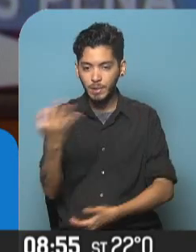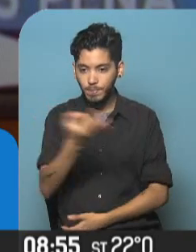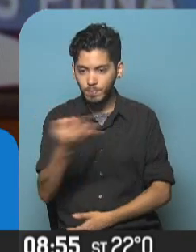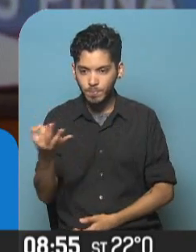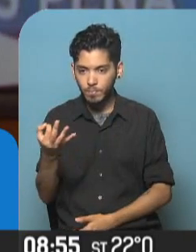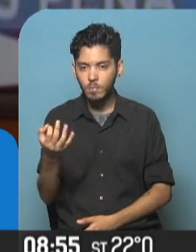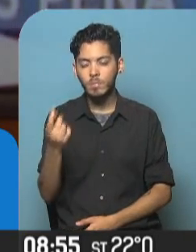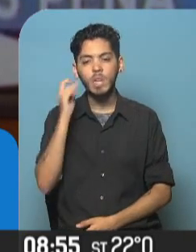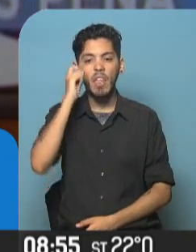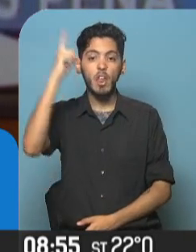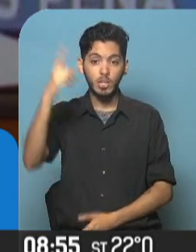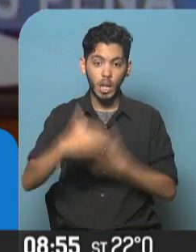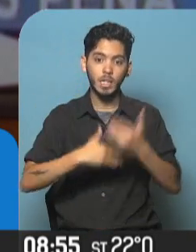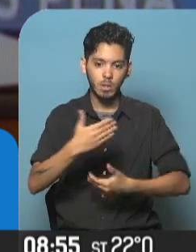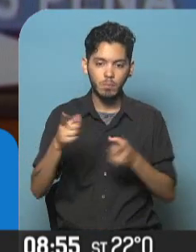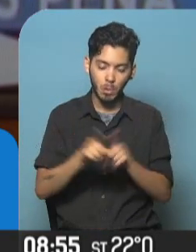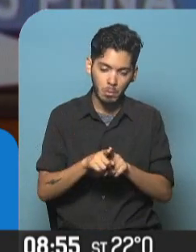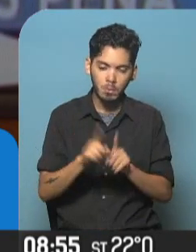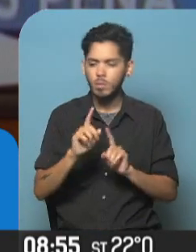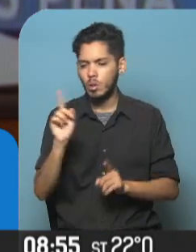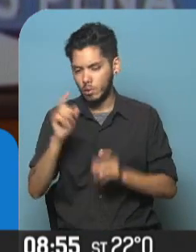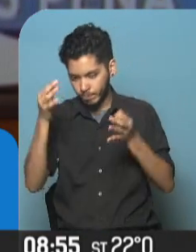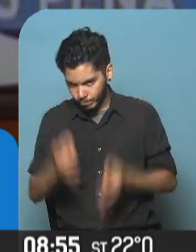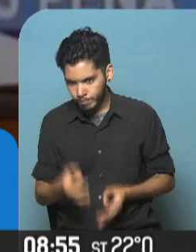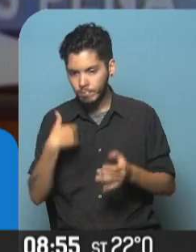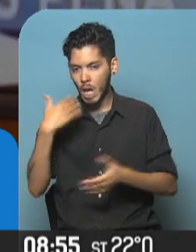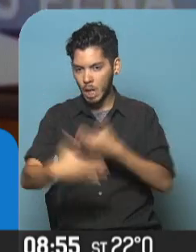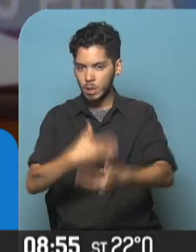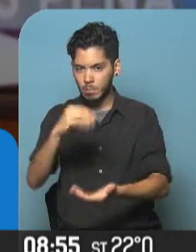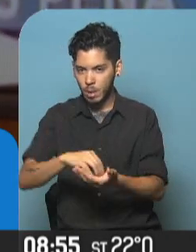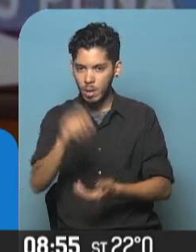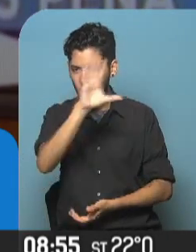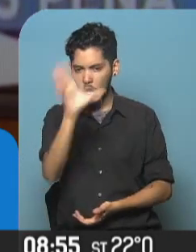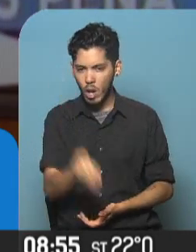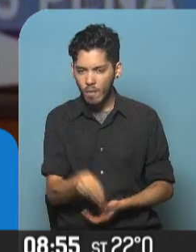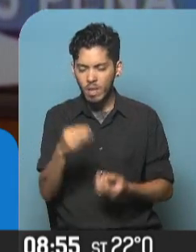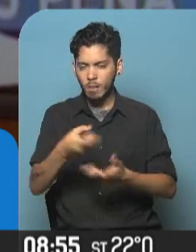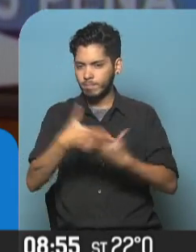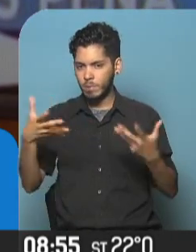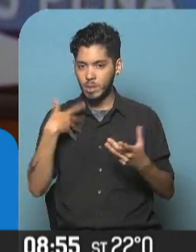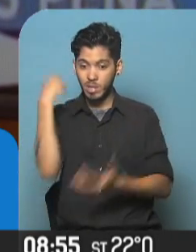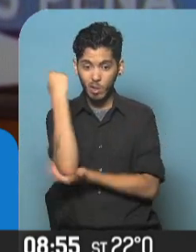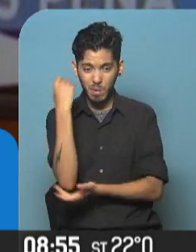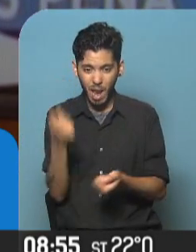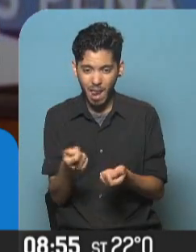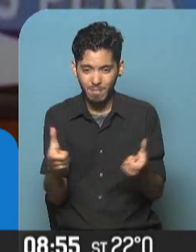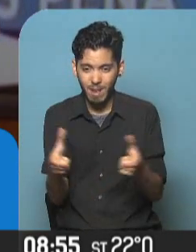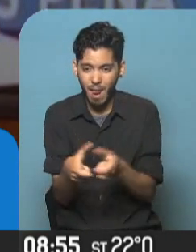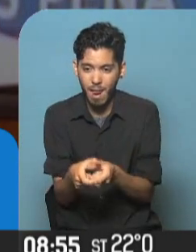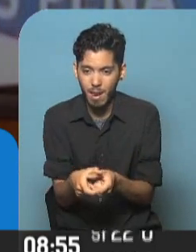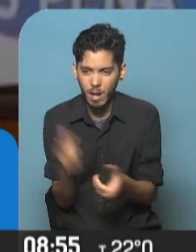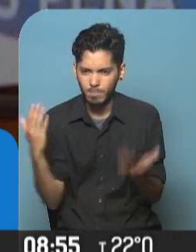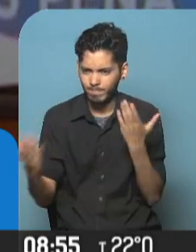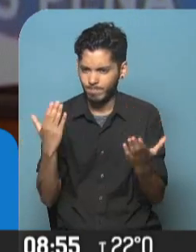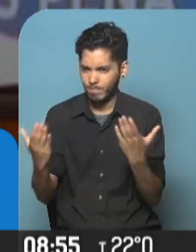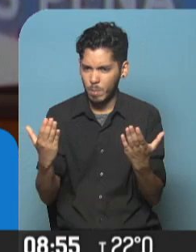una ideología eventualmente no nomás desarrollo del tema una geografía inmensa y una economía chiquita esa contradicción